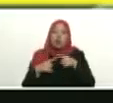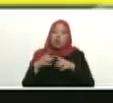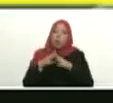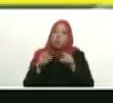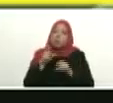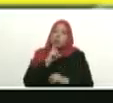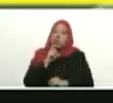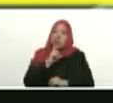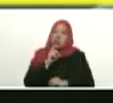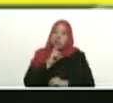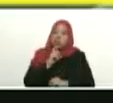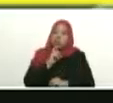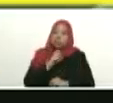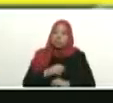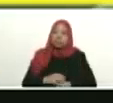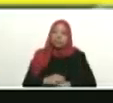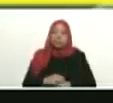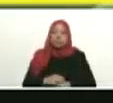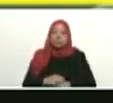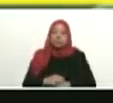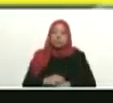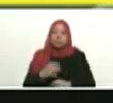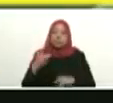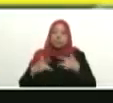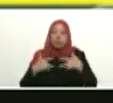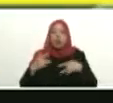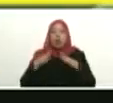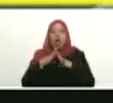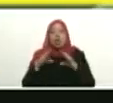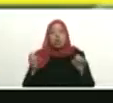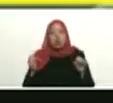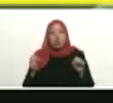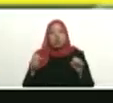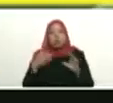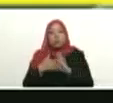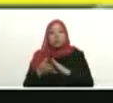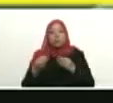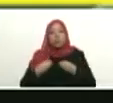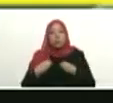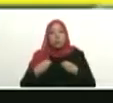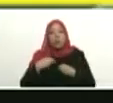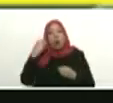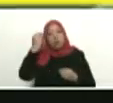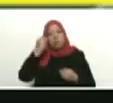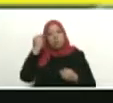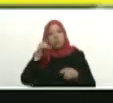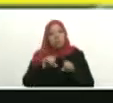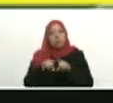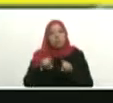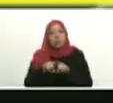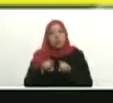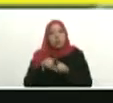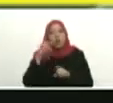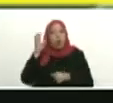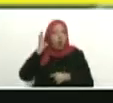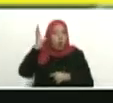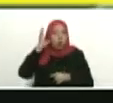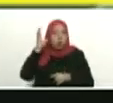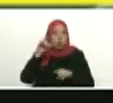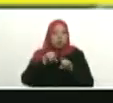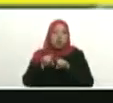¿Ah? Y eso en general en todo, pues, en la vida, el pensamiento crítico, la conciencia